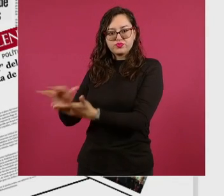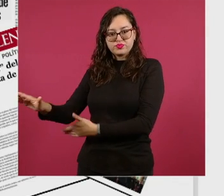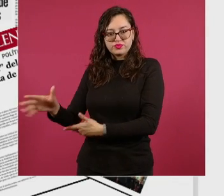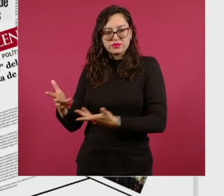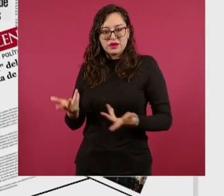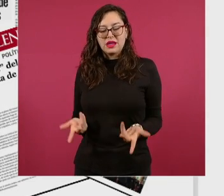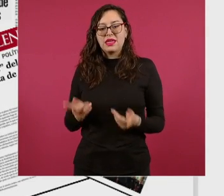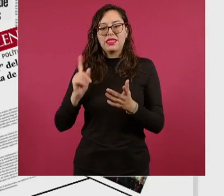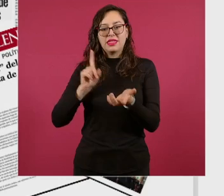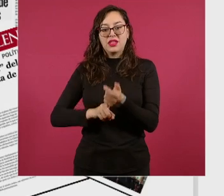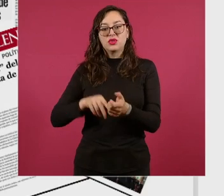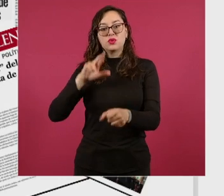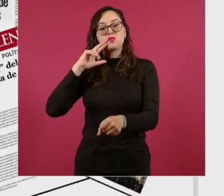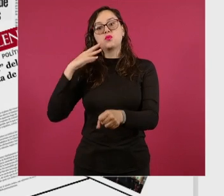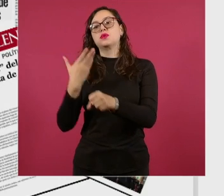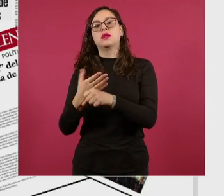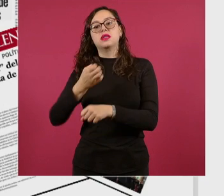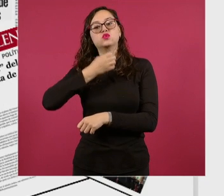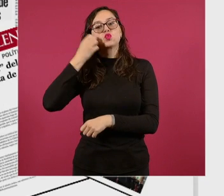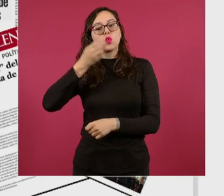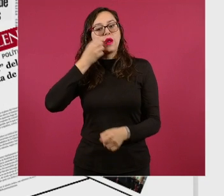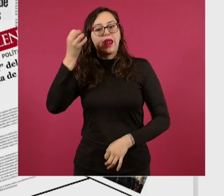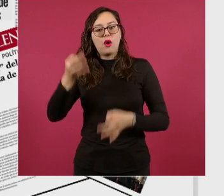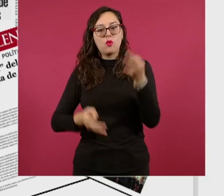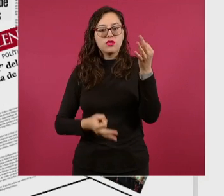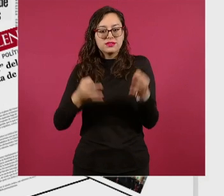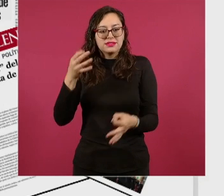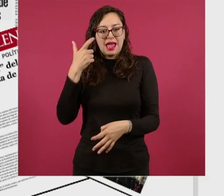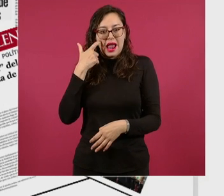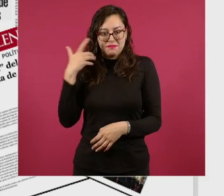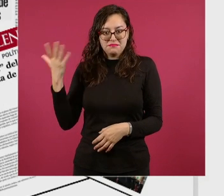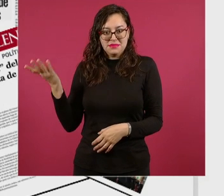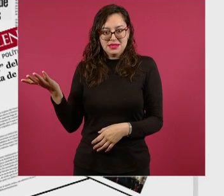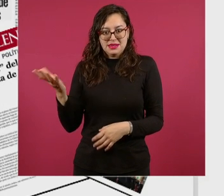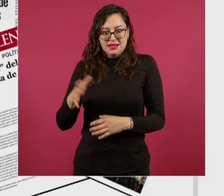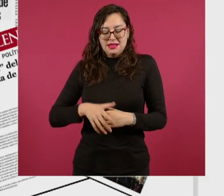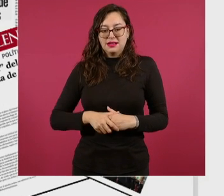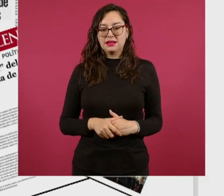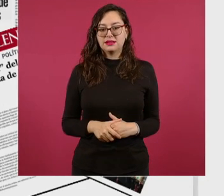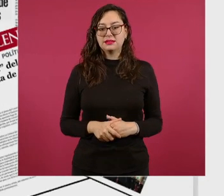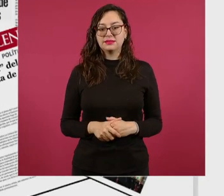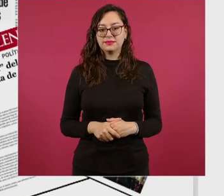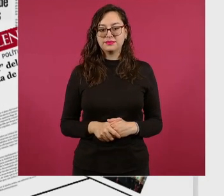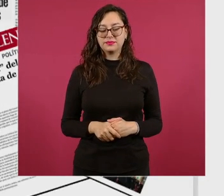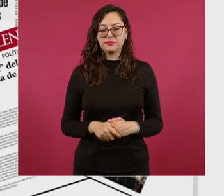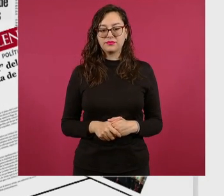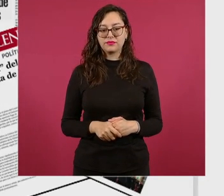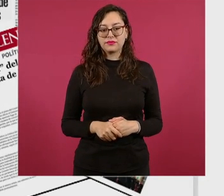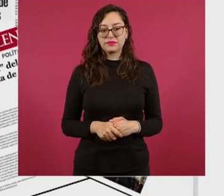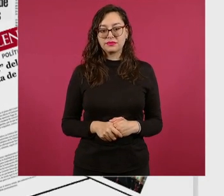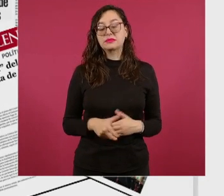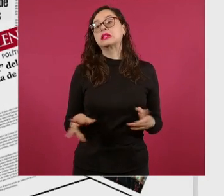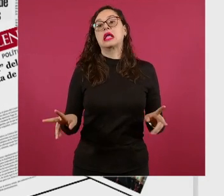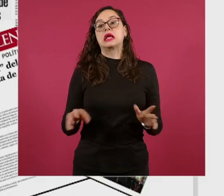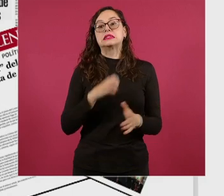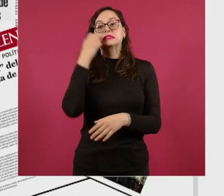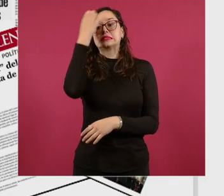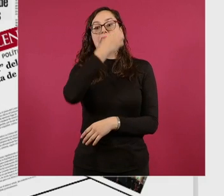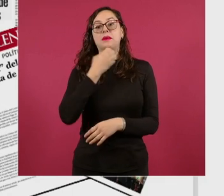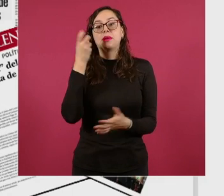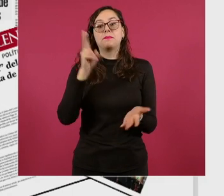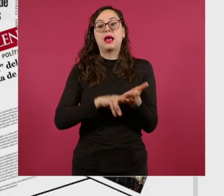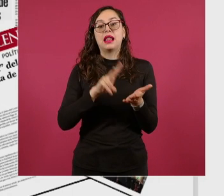escuela judicial por haber vendido estos exámenes en 186 mil pesos. Pero también se puede